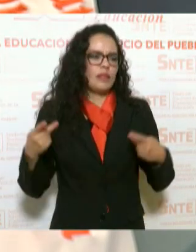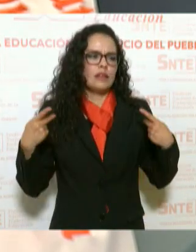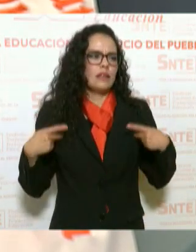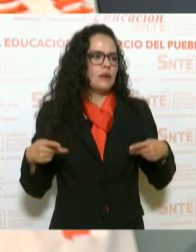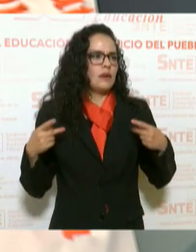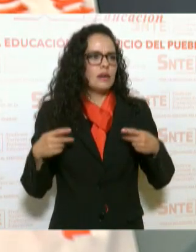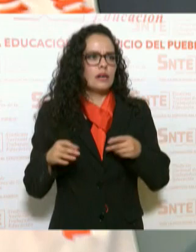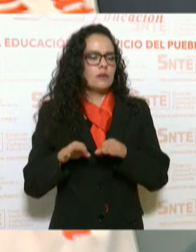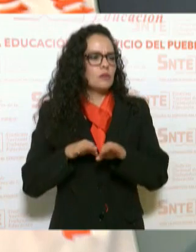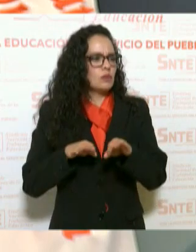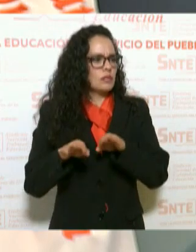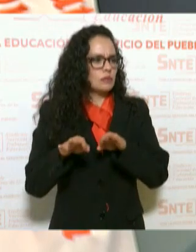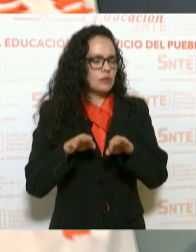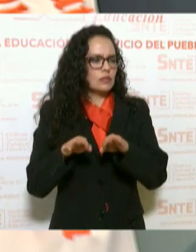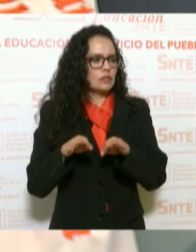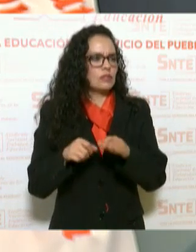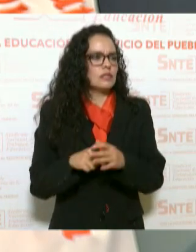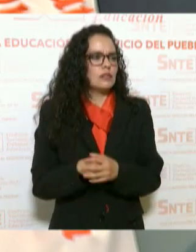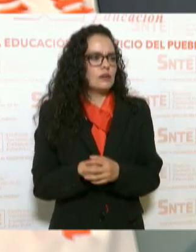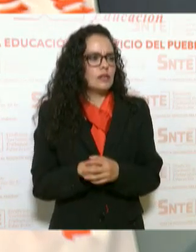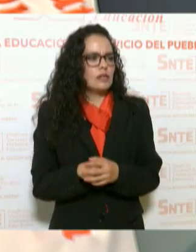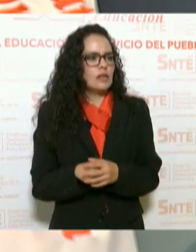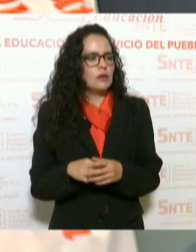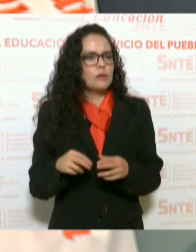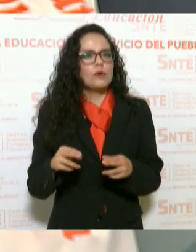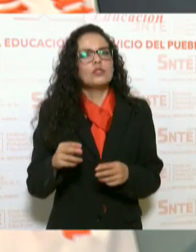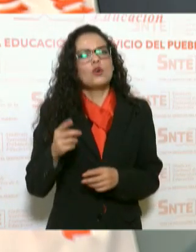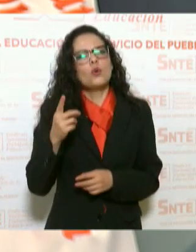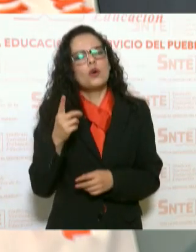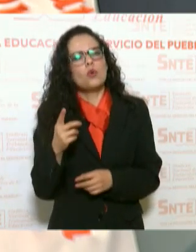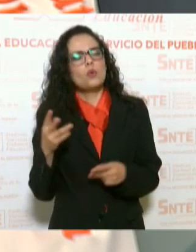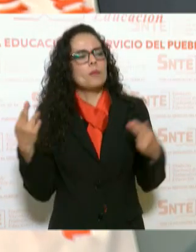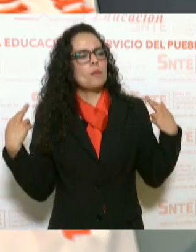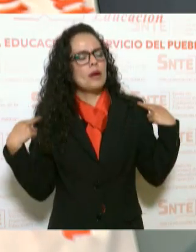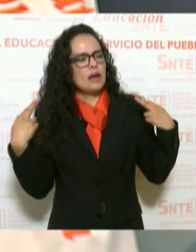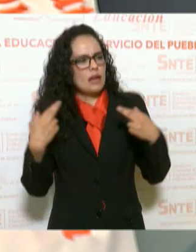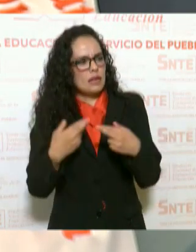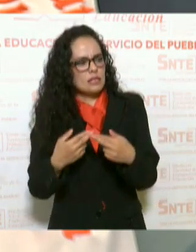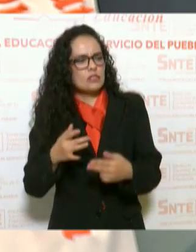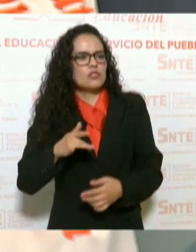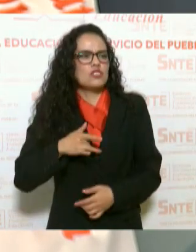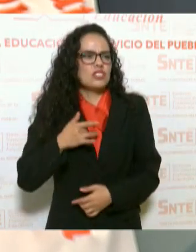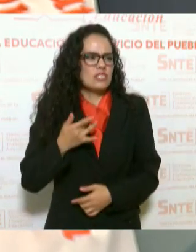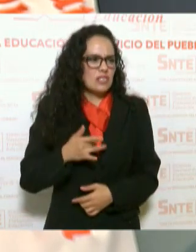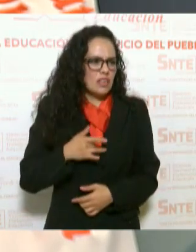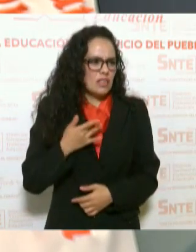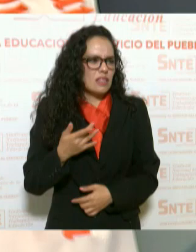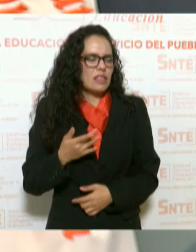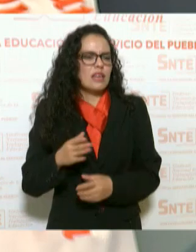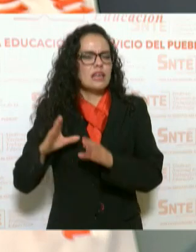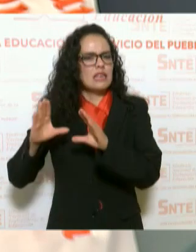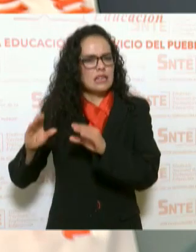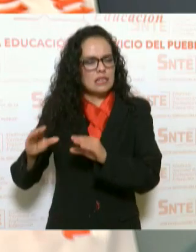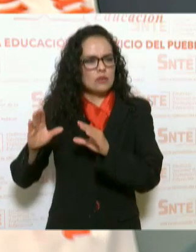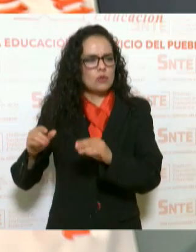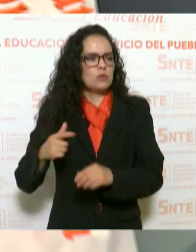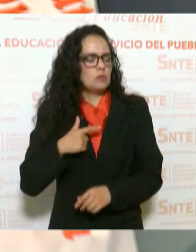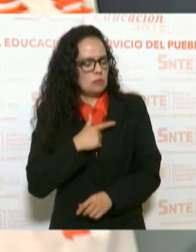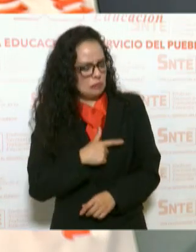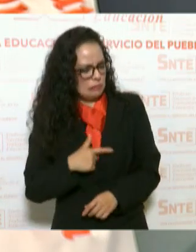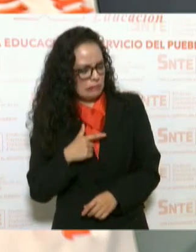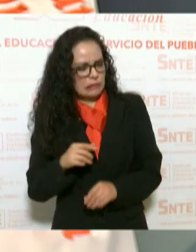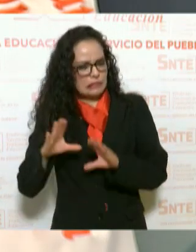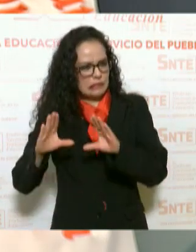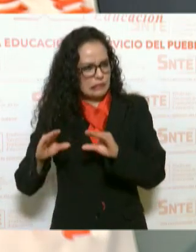un docente cualificado y motivado constituye la mejor garantía para que la educación